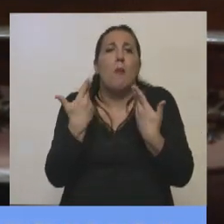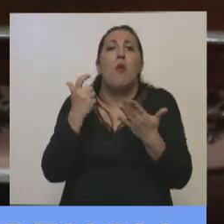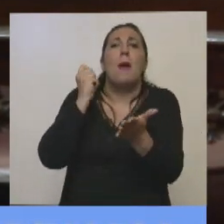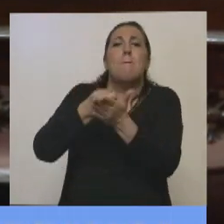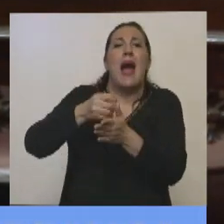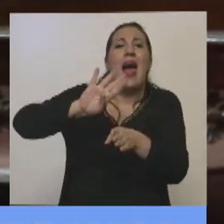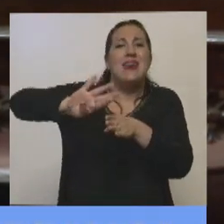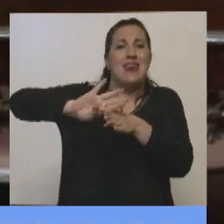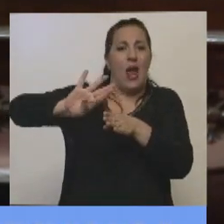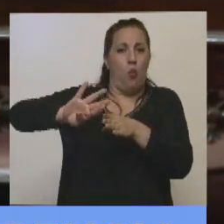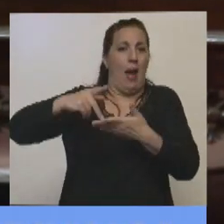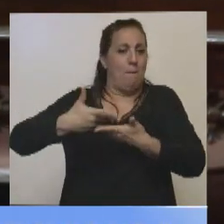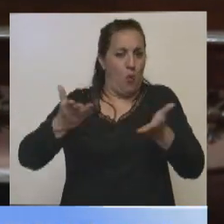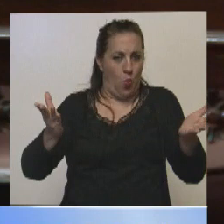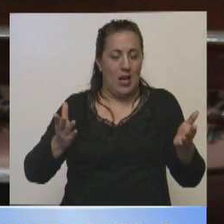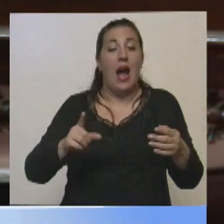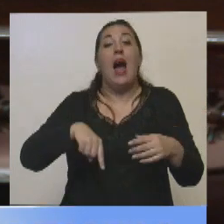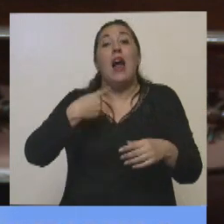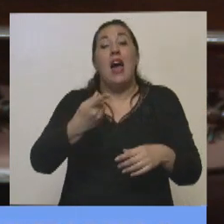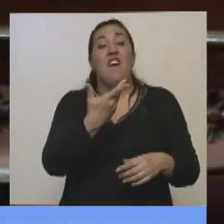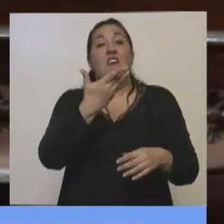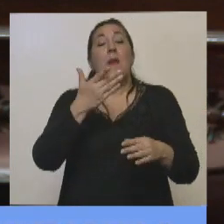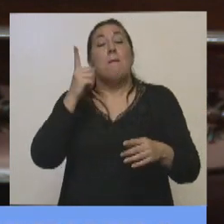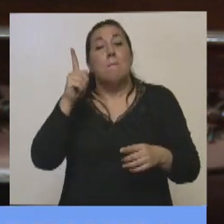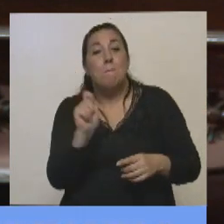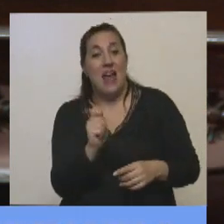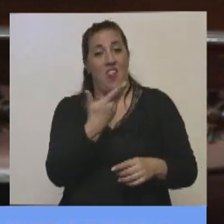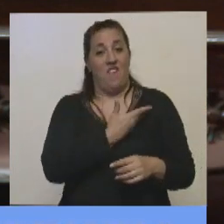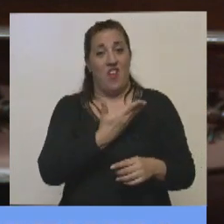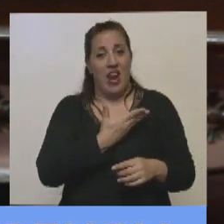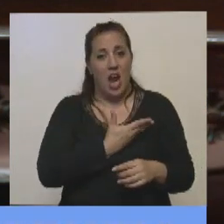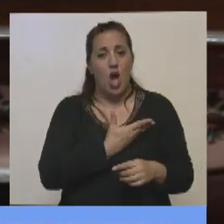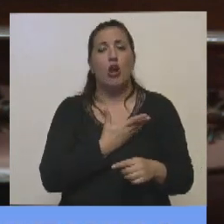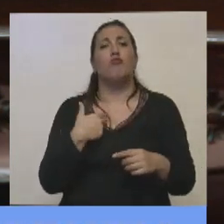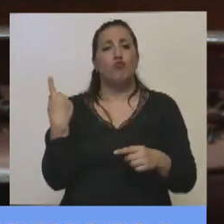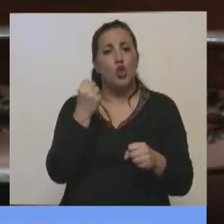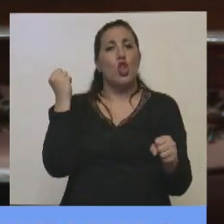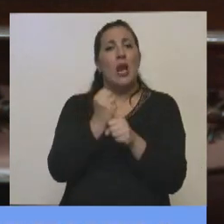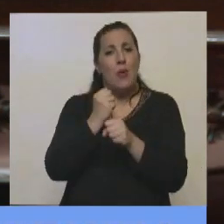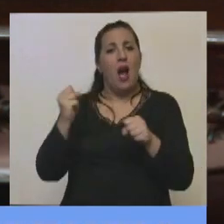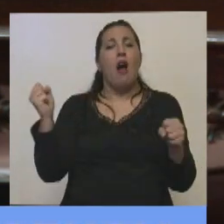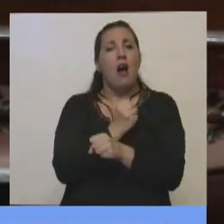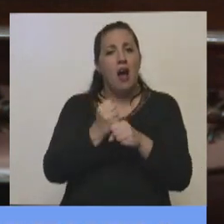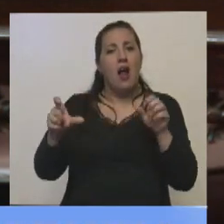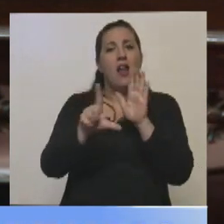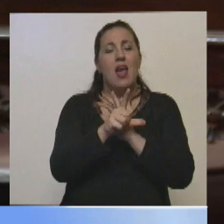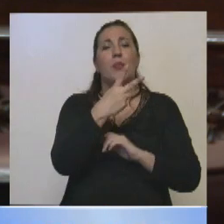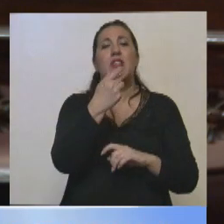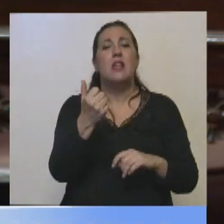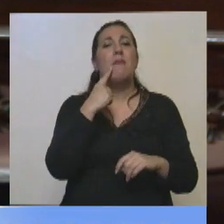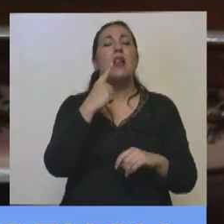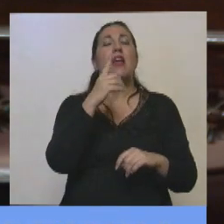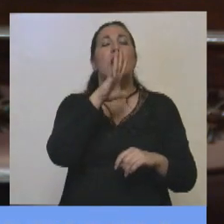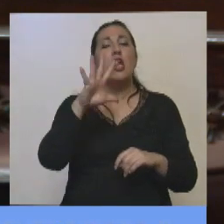luego ya muy concreto en el mes de febrero trabajamos y sancionamos la ley 27 544